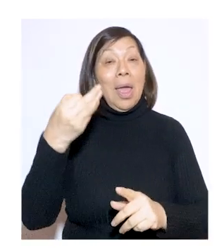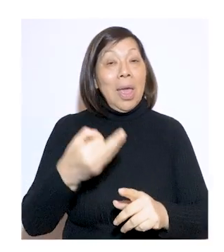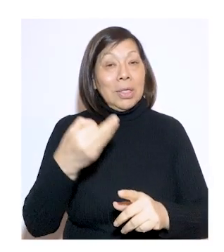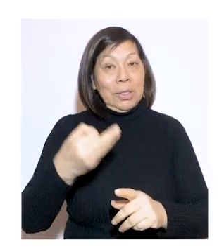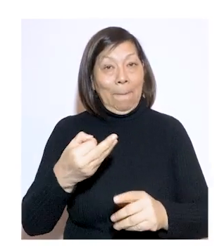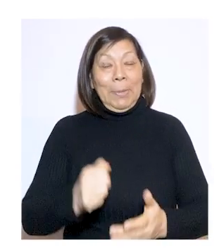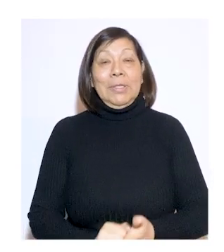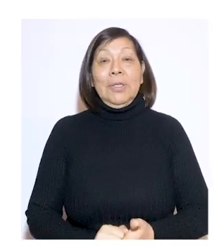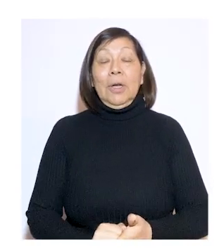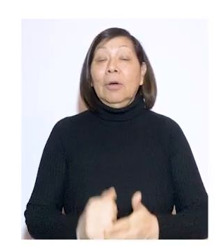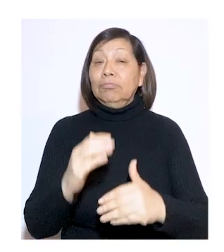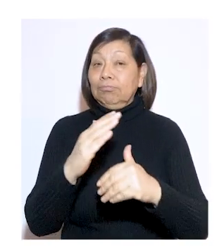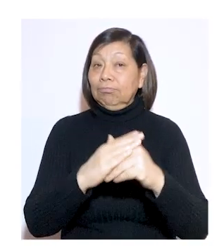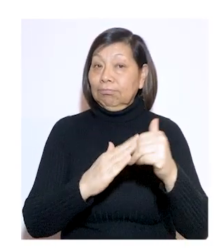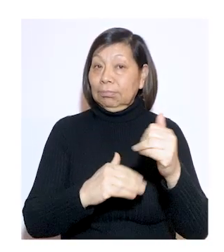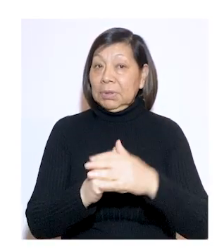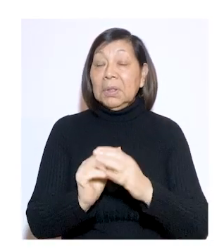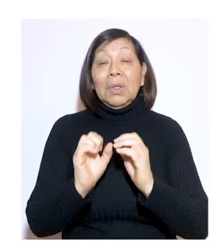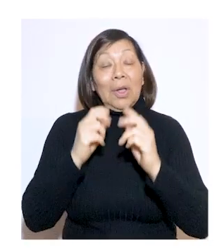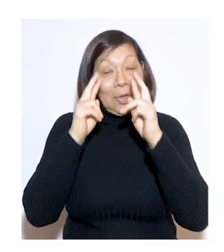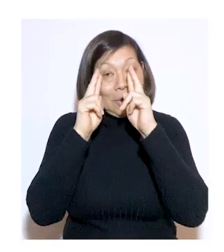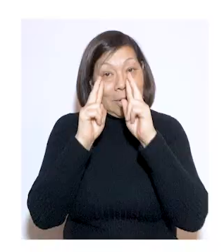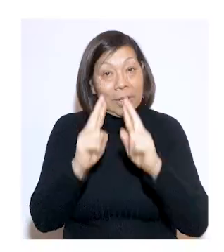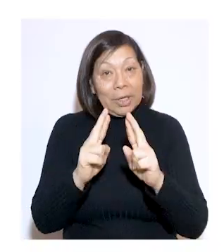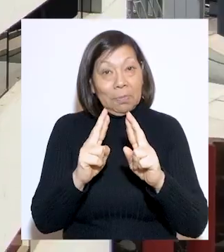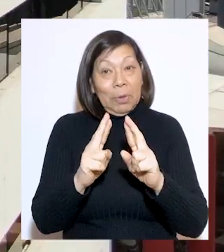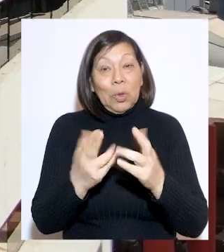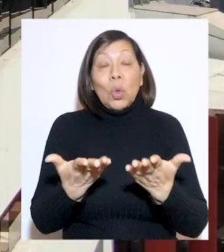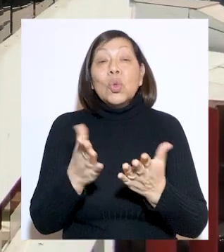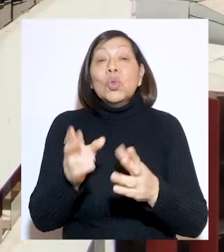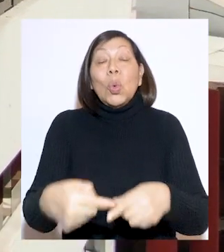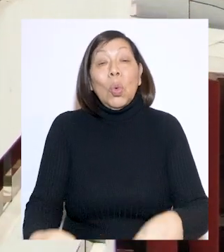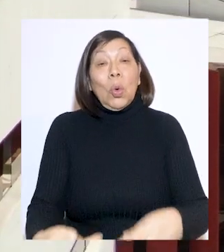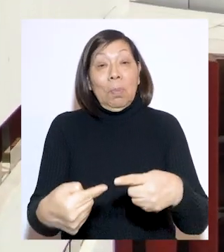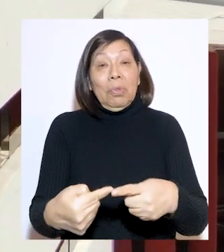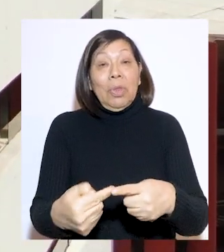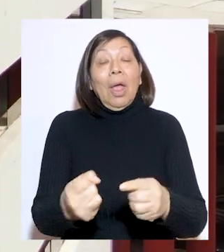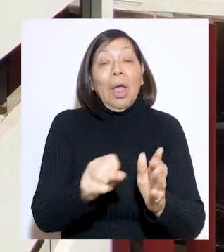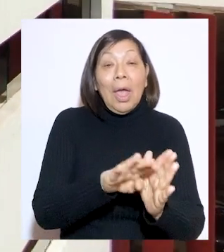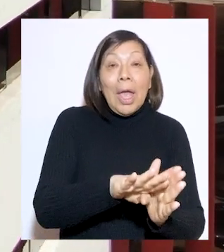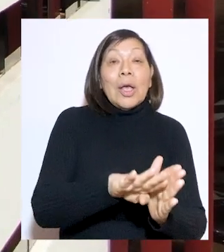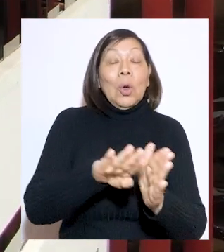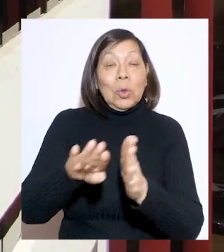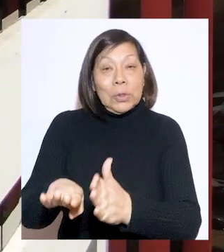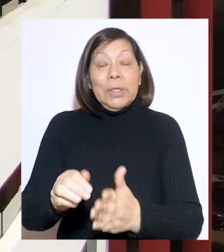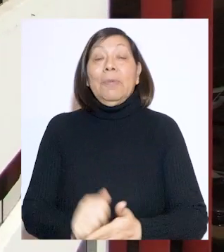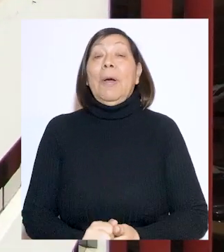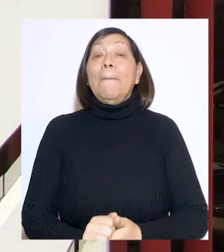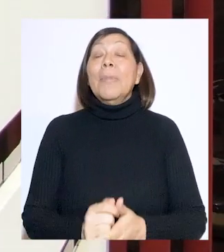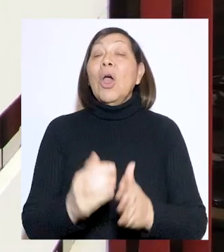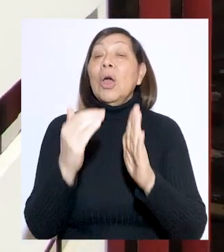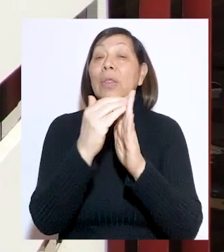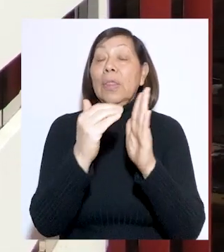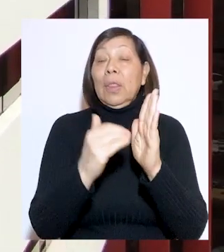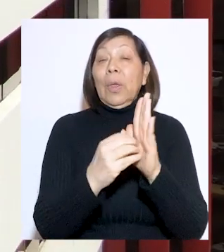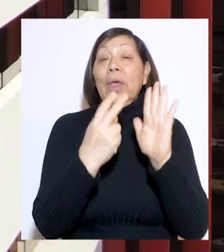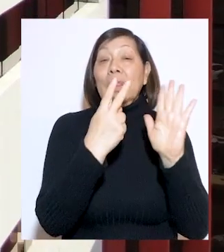Habilitación Urbana y Edificación vulneran flagrantemente sus competencias exclusivas previstas en el